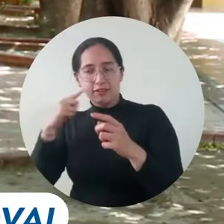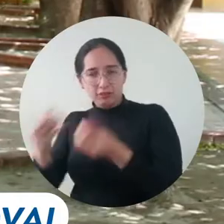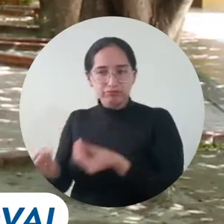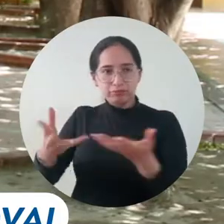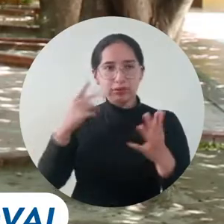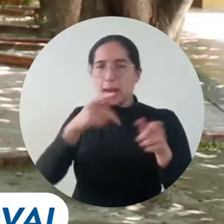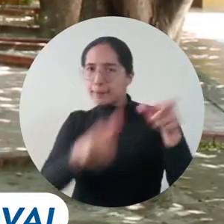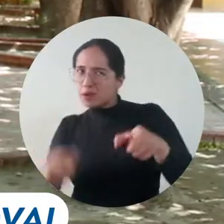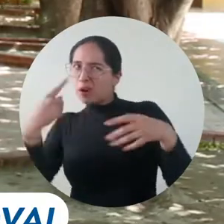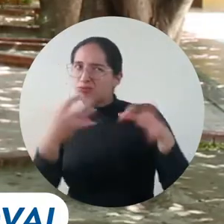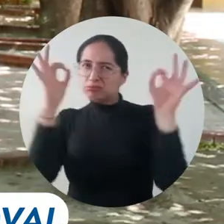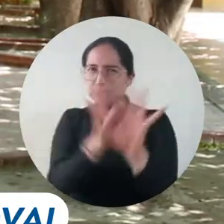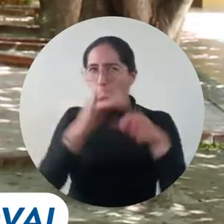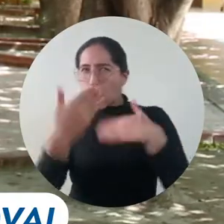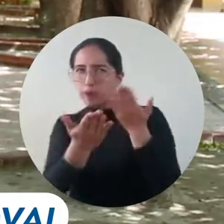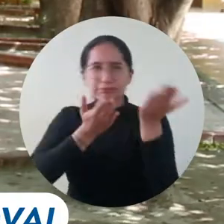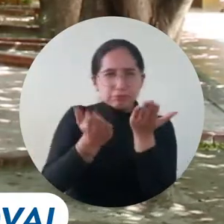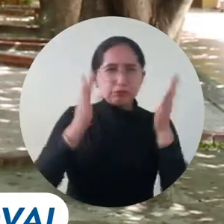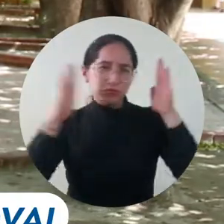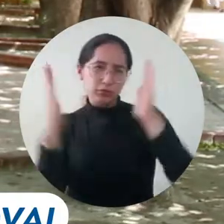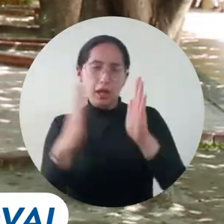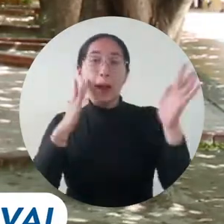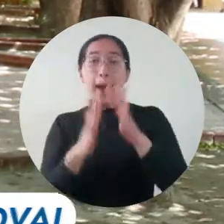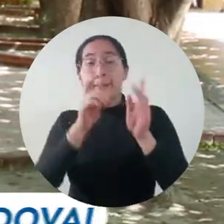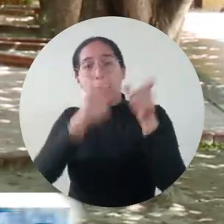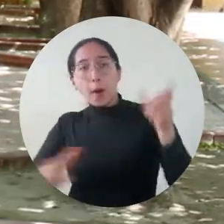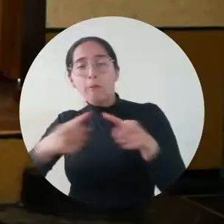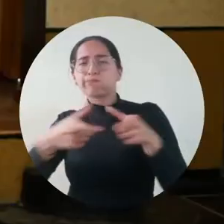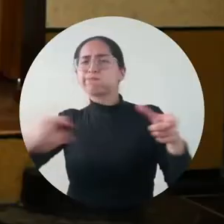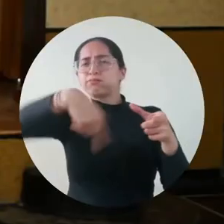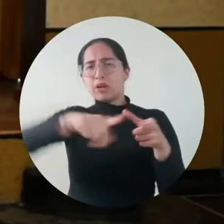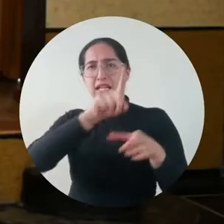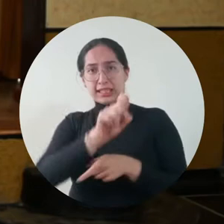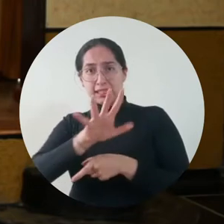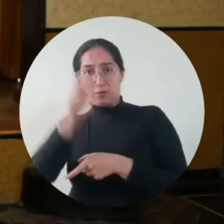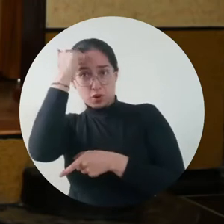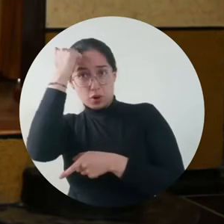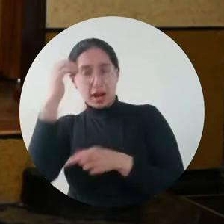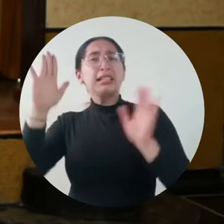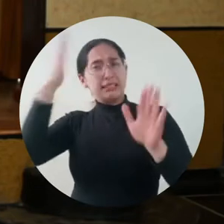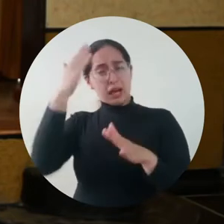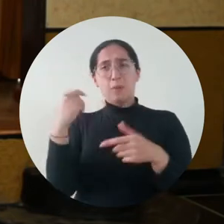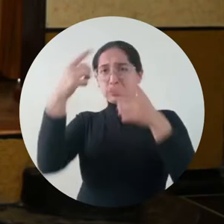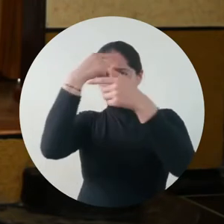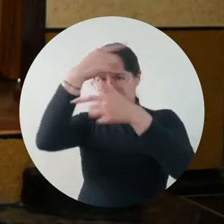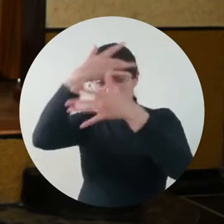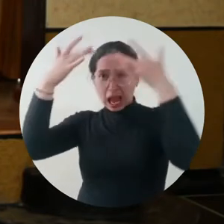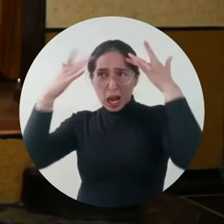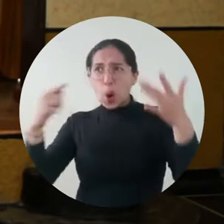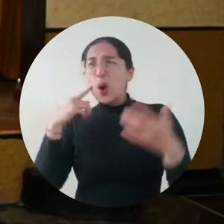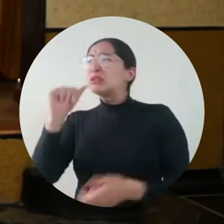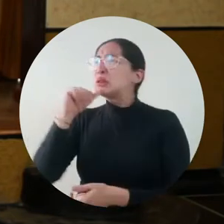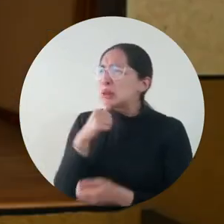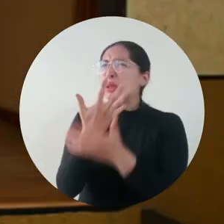este ejercicio con la formación de 65 docentes. En principio hablamos de qué es salud, qué es enfermedad, qué es